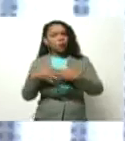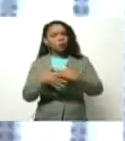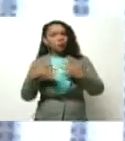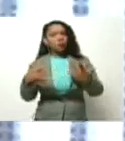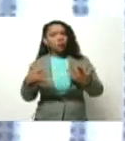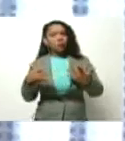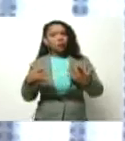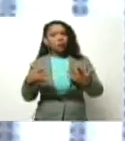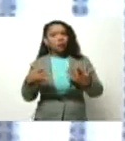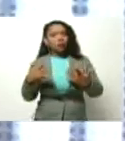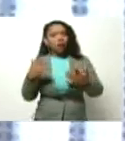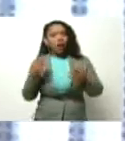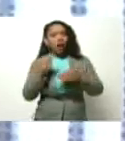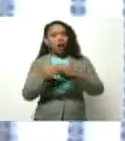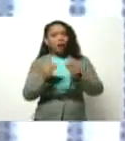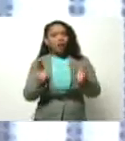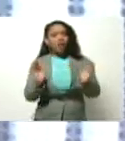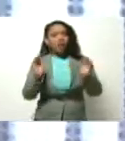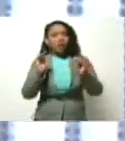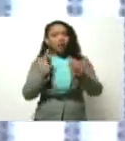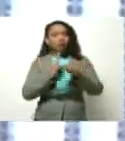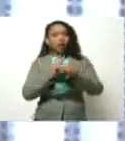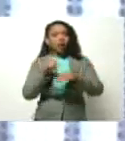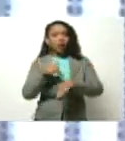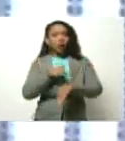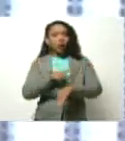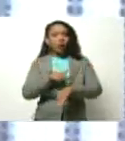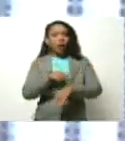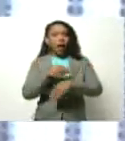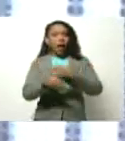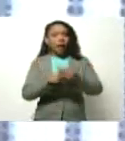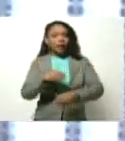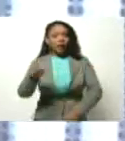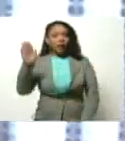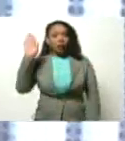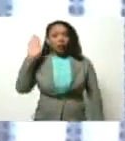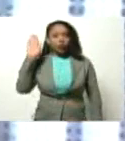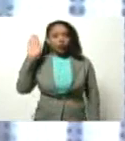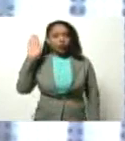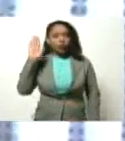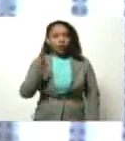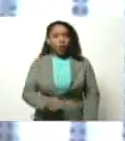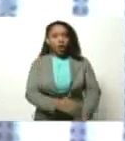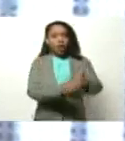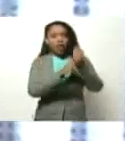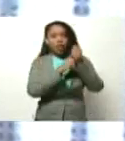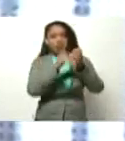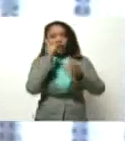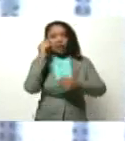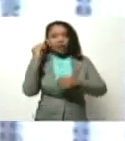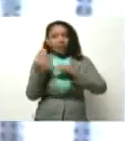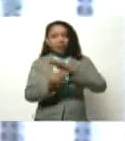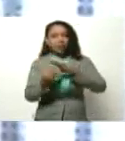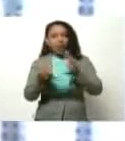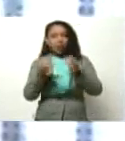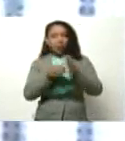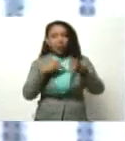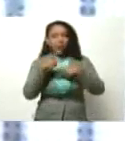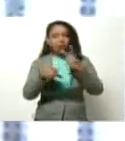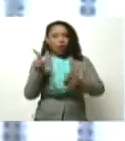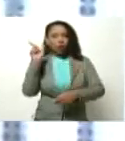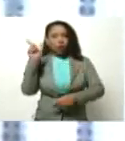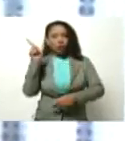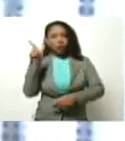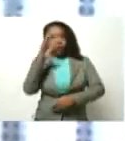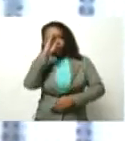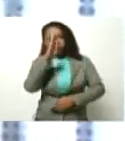Ernesto vamos a hacer un paréntesis en la conversación a esta hora se produce la juramentación de los líderazgos de base del partido socialista Unido de